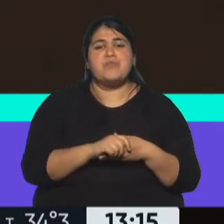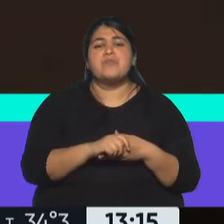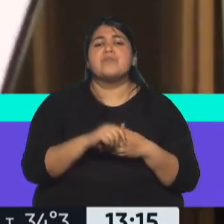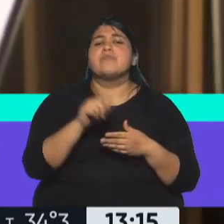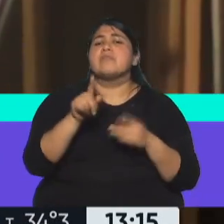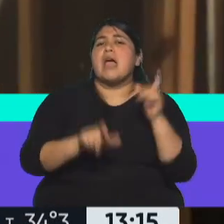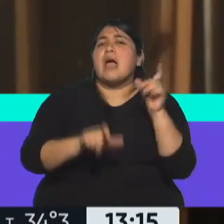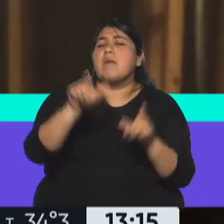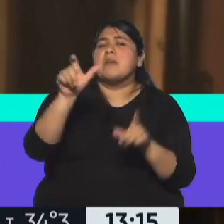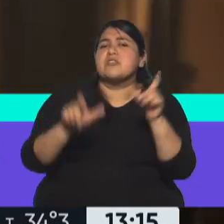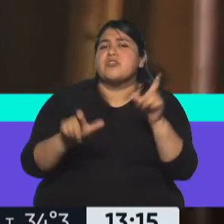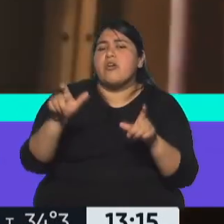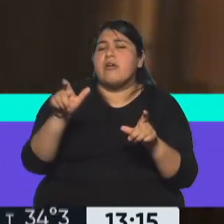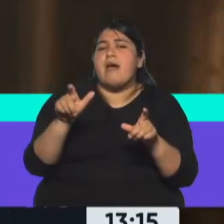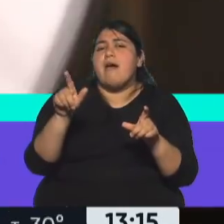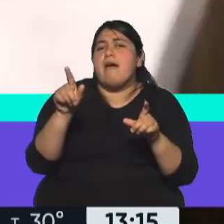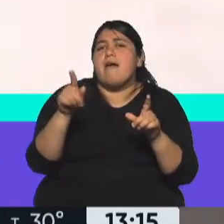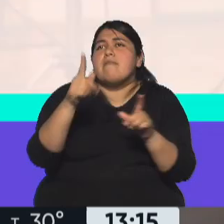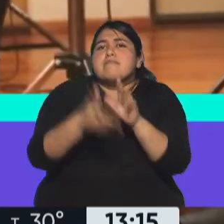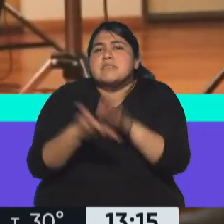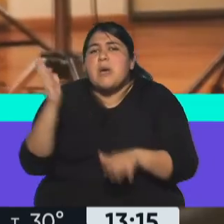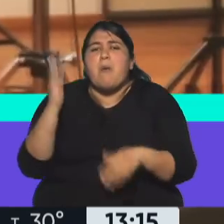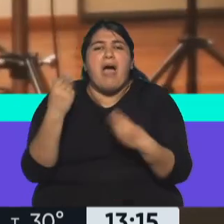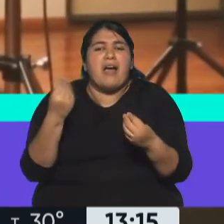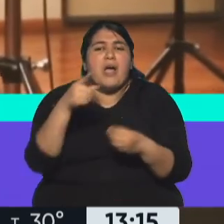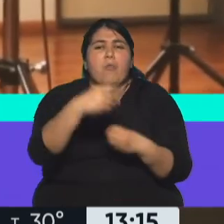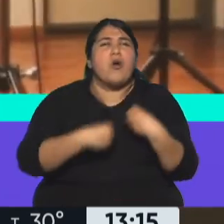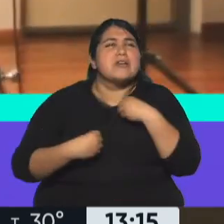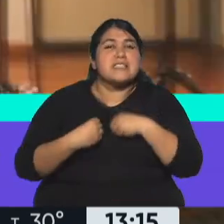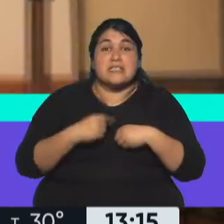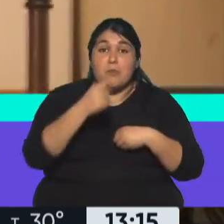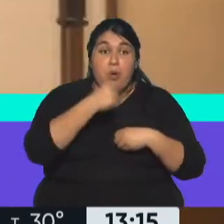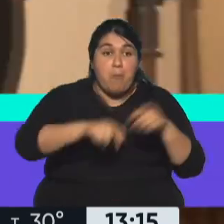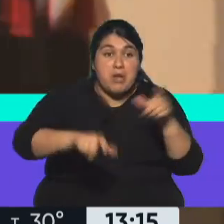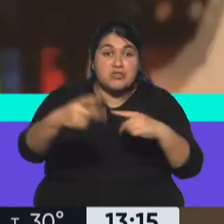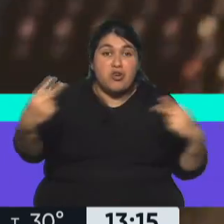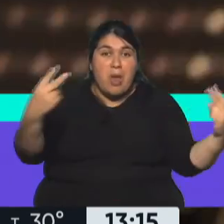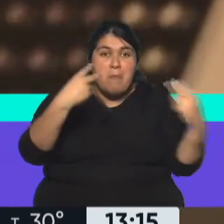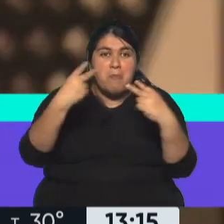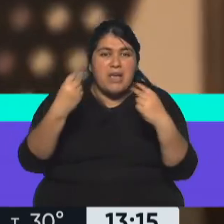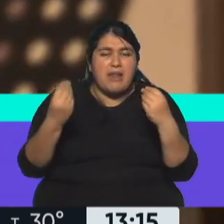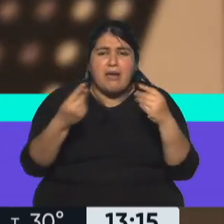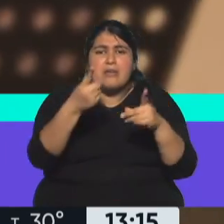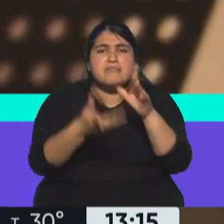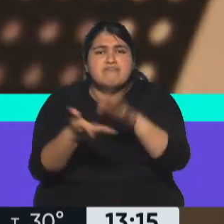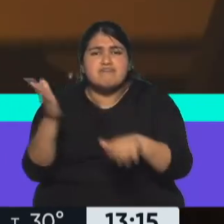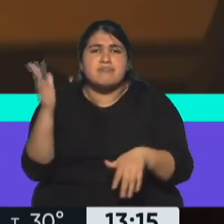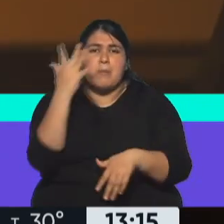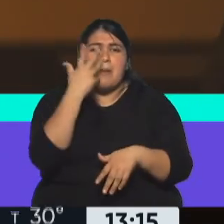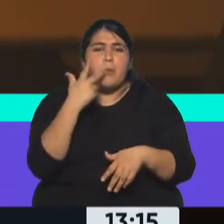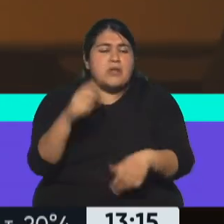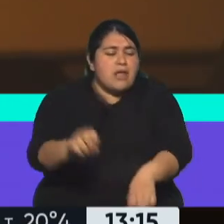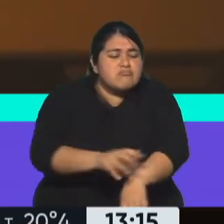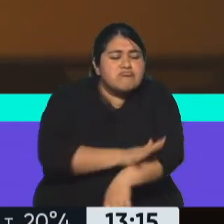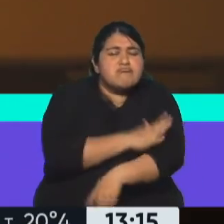gente cuando se vaya de la sala? ¿Con qué sensaciones te gustaría que se vaya? Me encantaría que se conmueva, que les